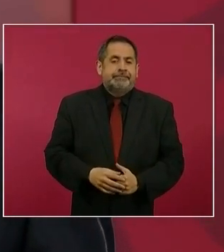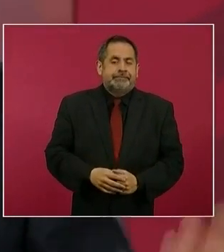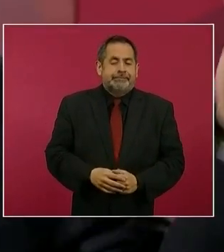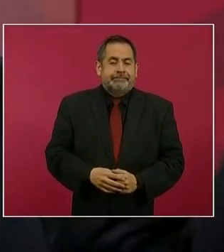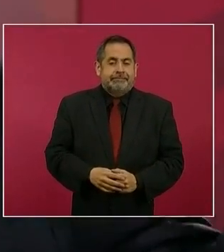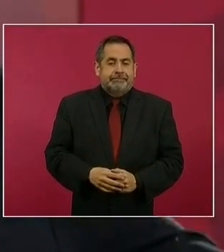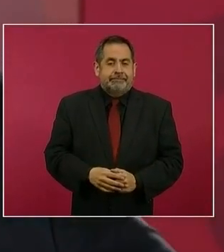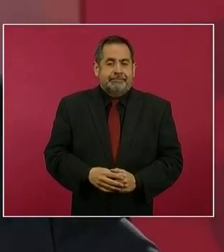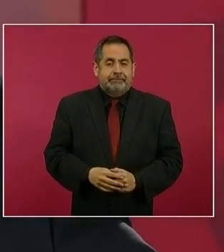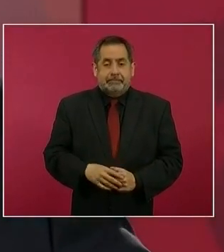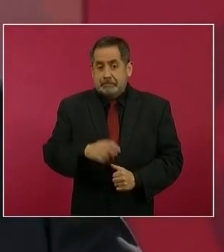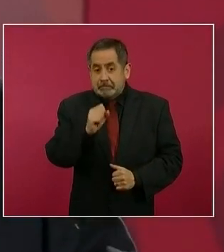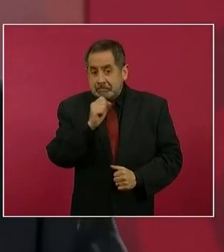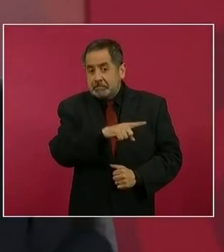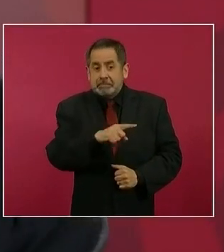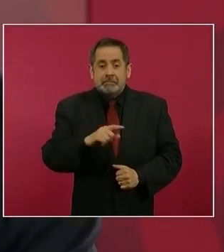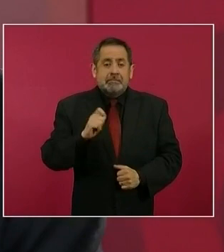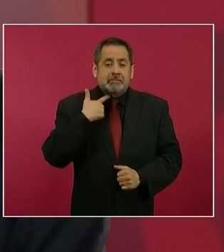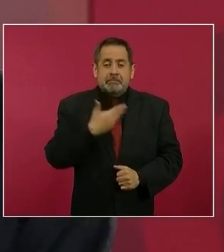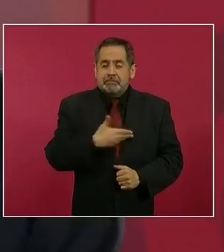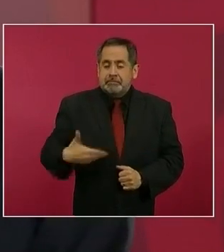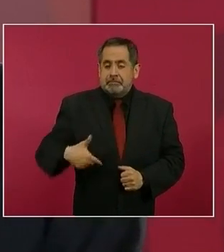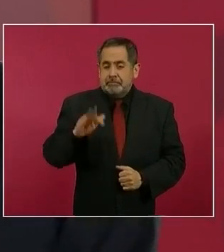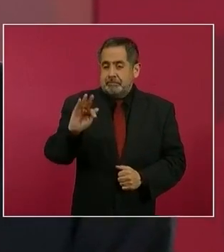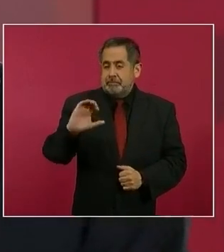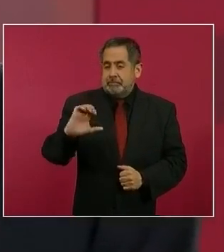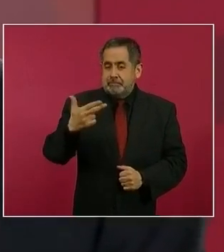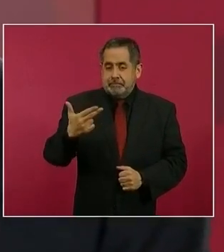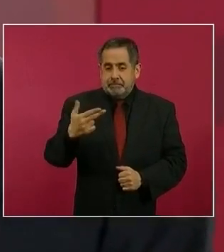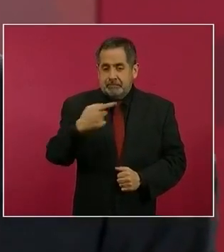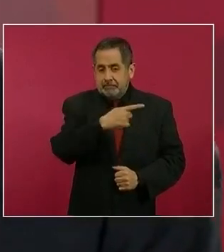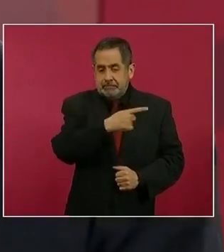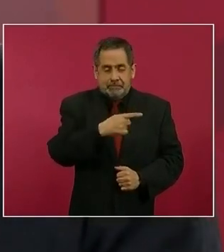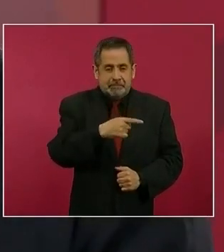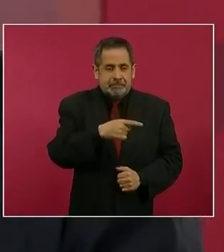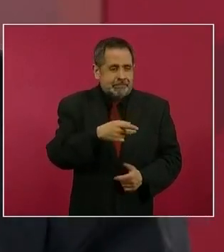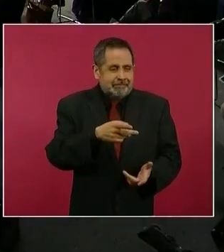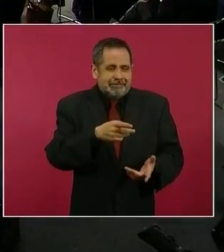Hasta Calderón, sin caso.